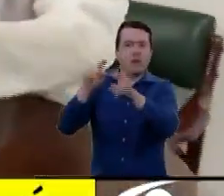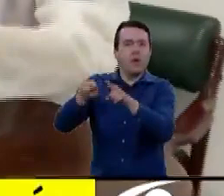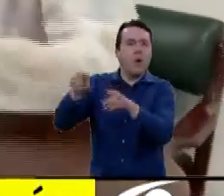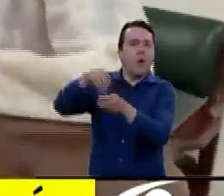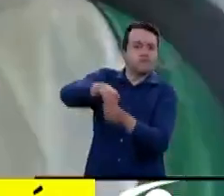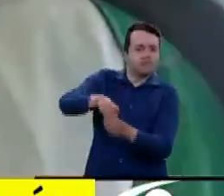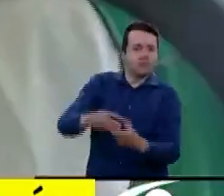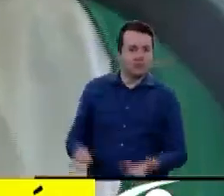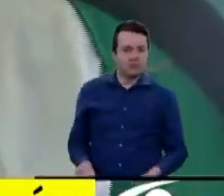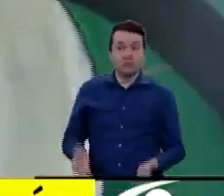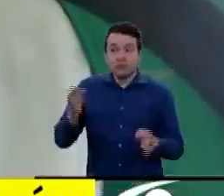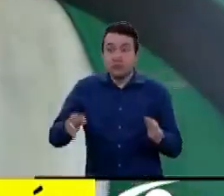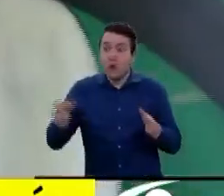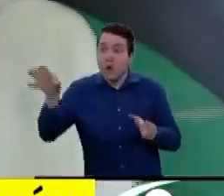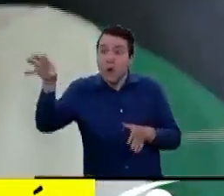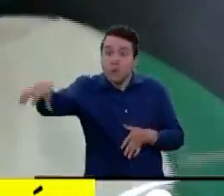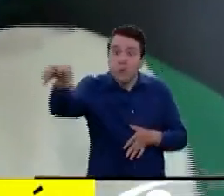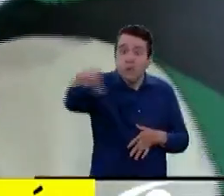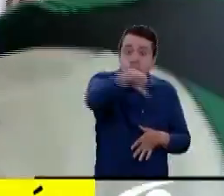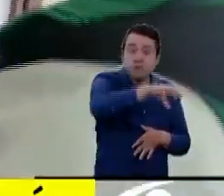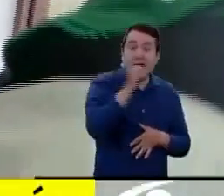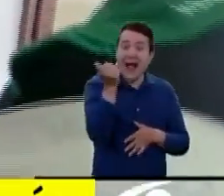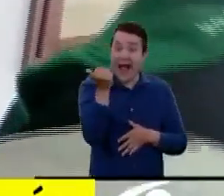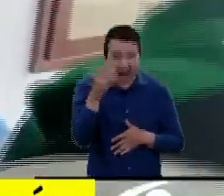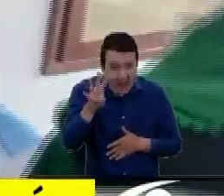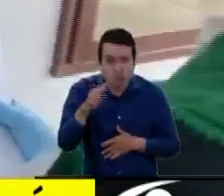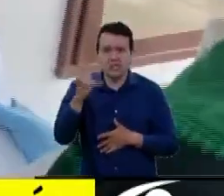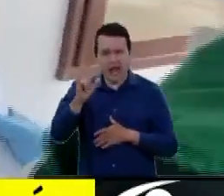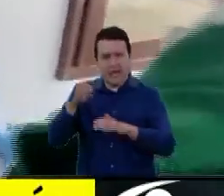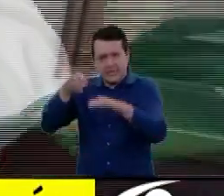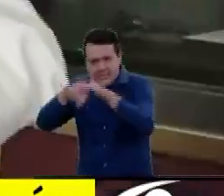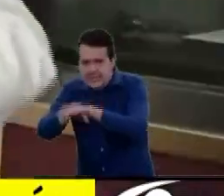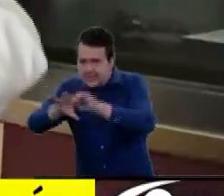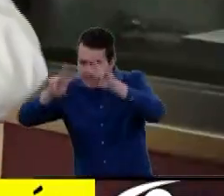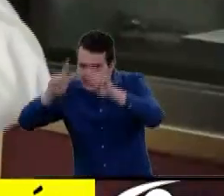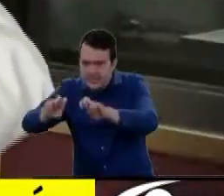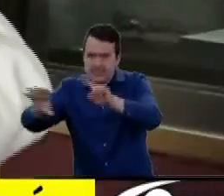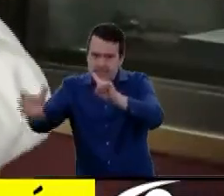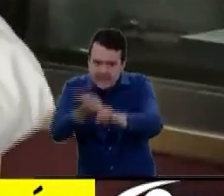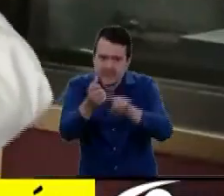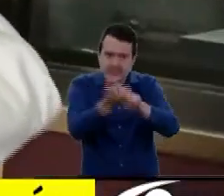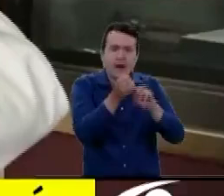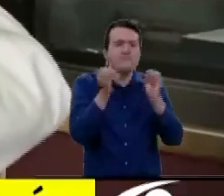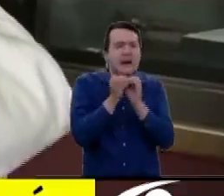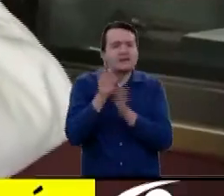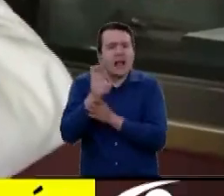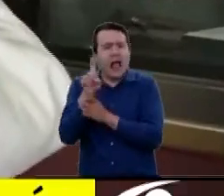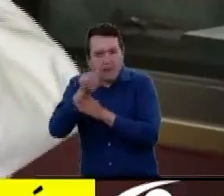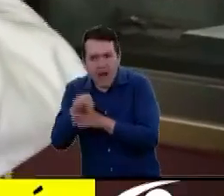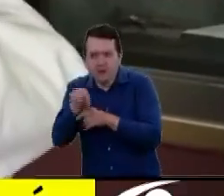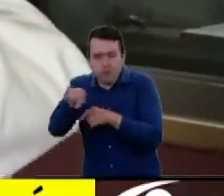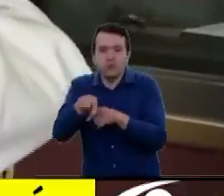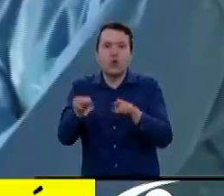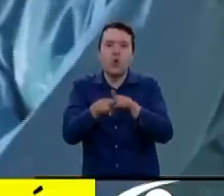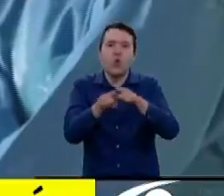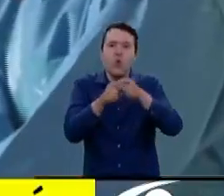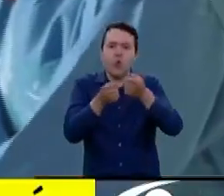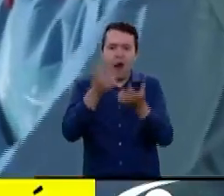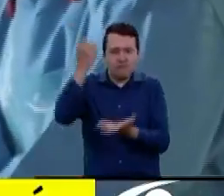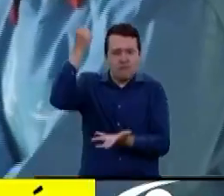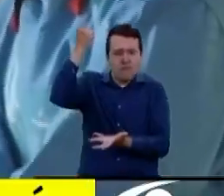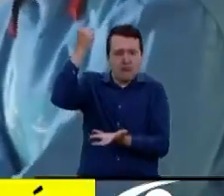hospitales públicos intervenidos y 9 EPS sancionadas. Si se tapara tanta hemorragia, el sistema de